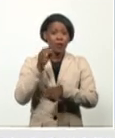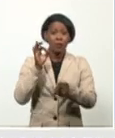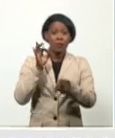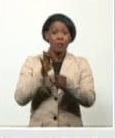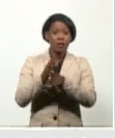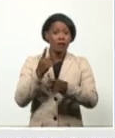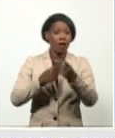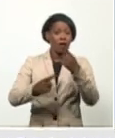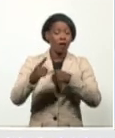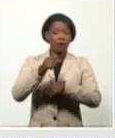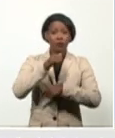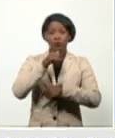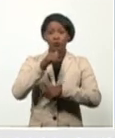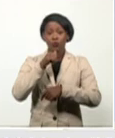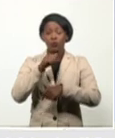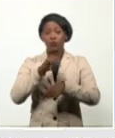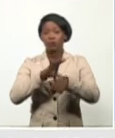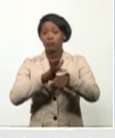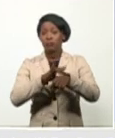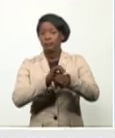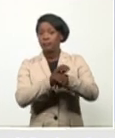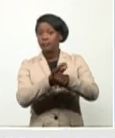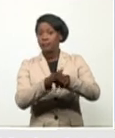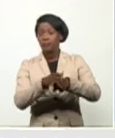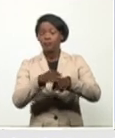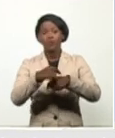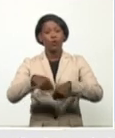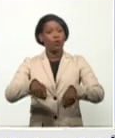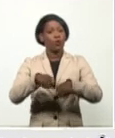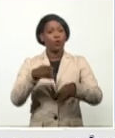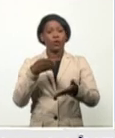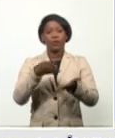la infección y comienzo de la enfermedad.